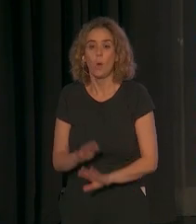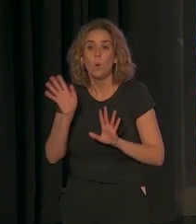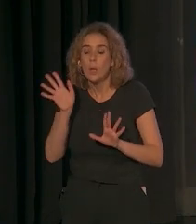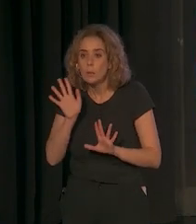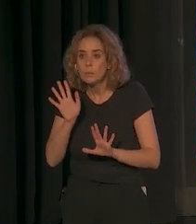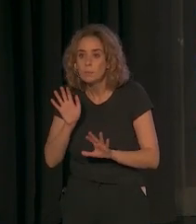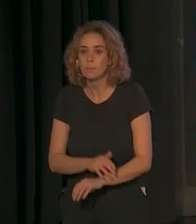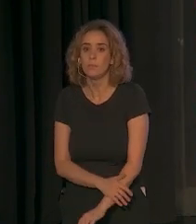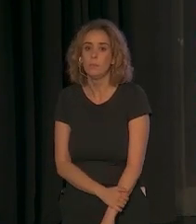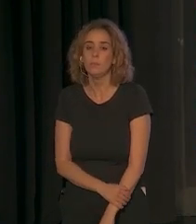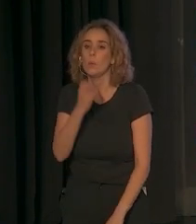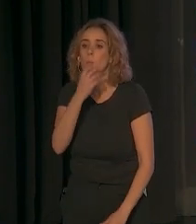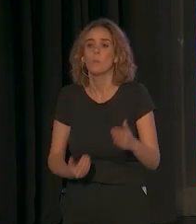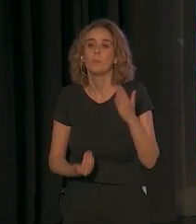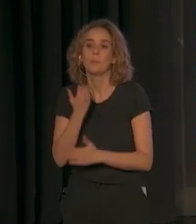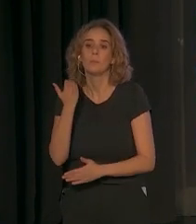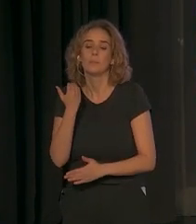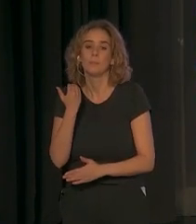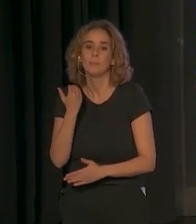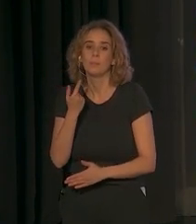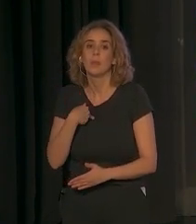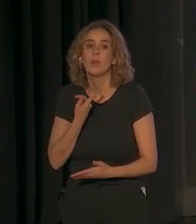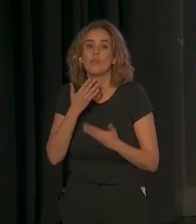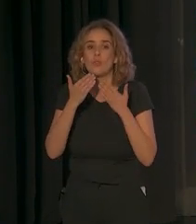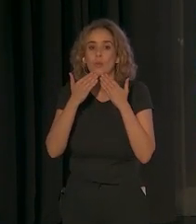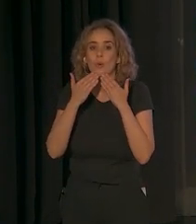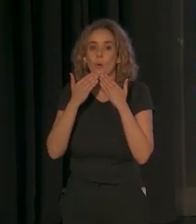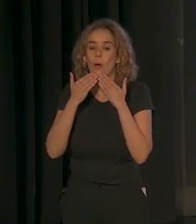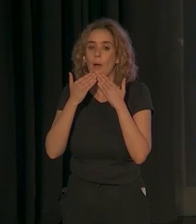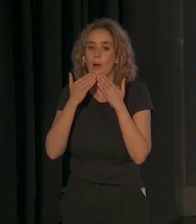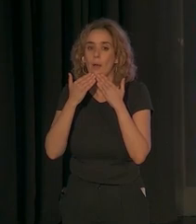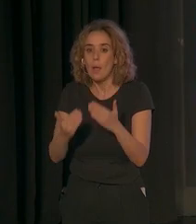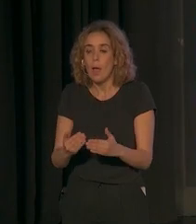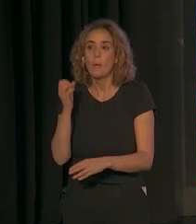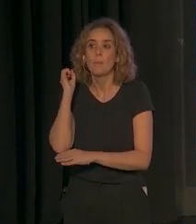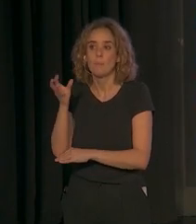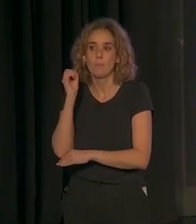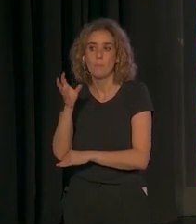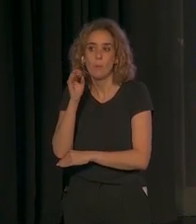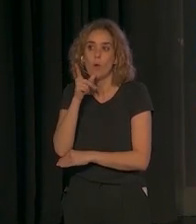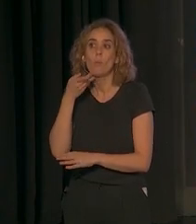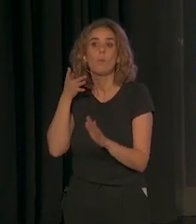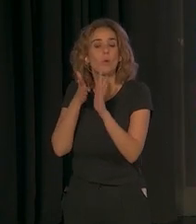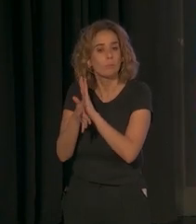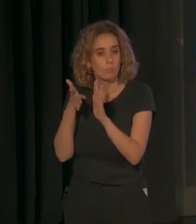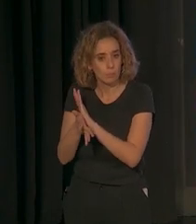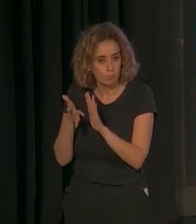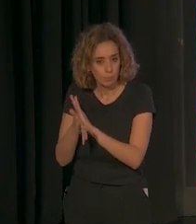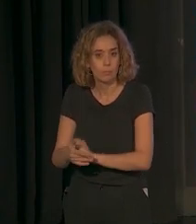Hello. Great. Good morning. And I'd like to thank the speaker for